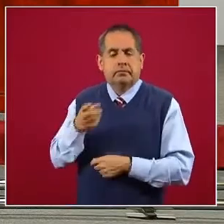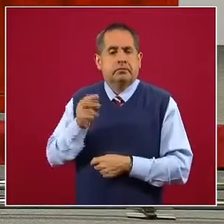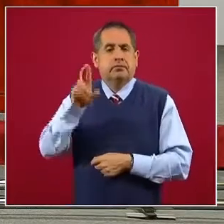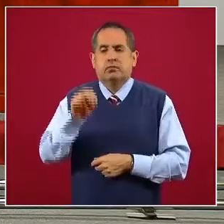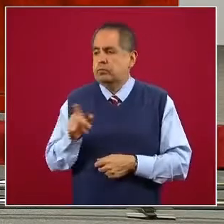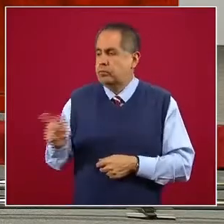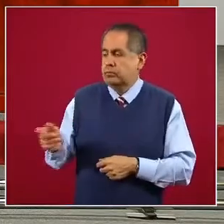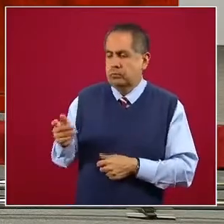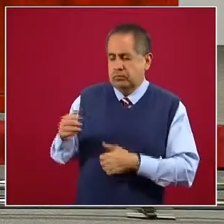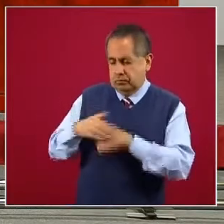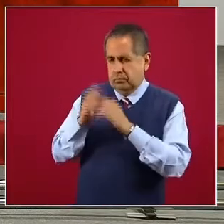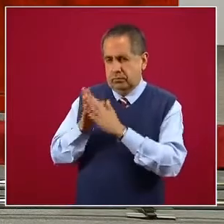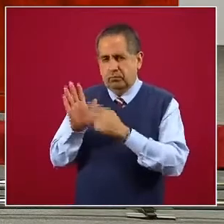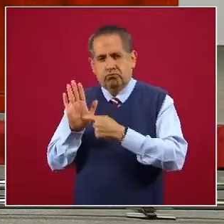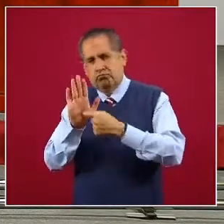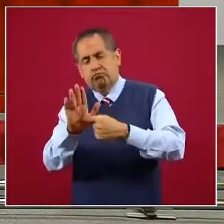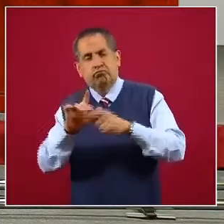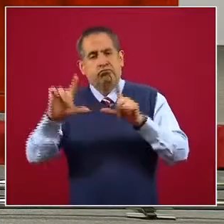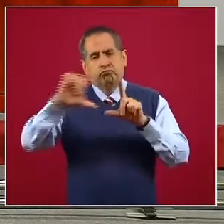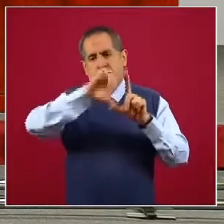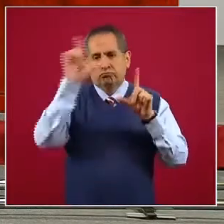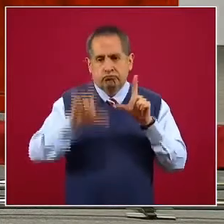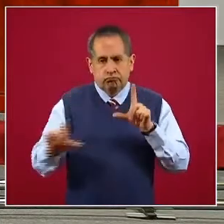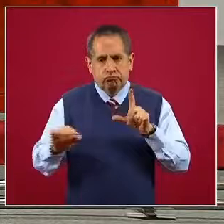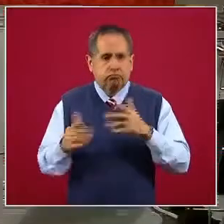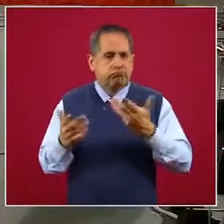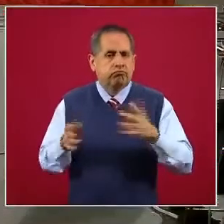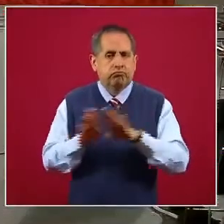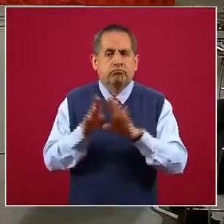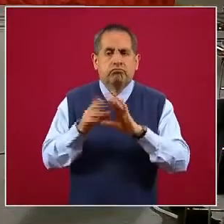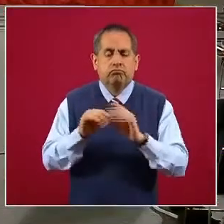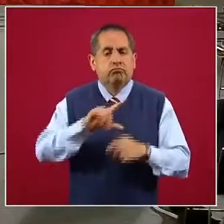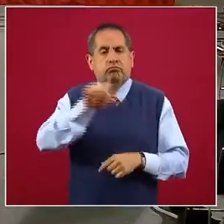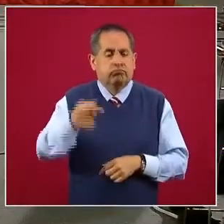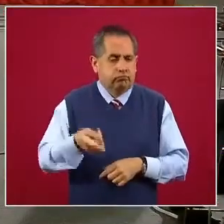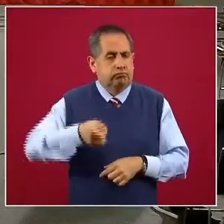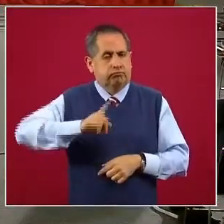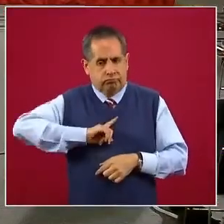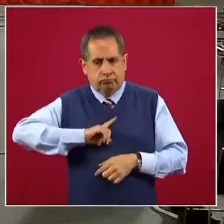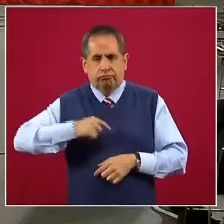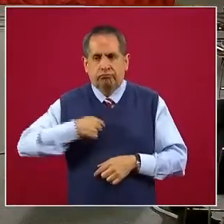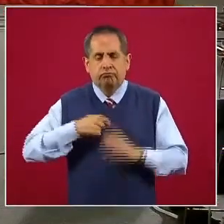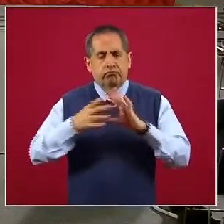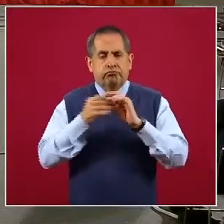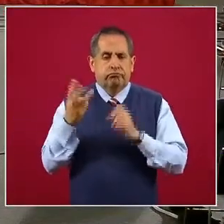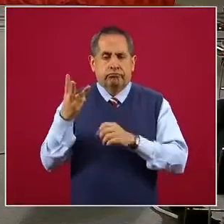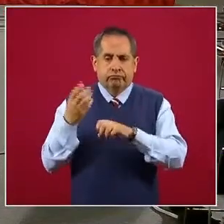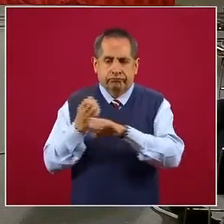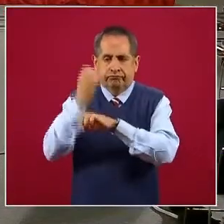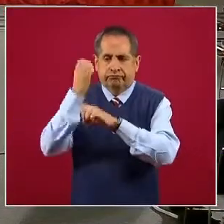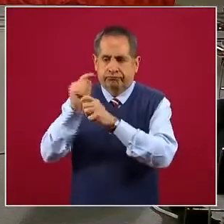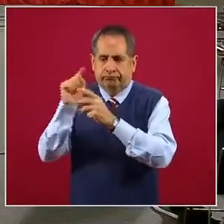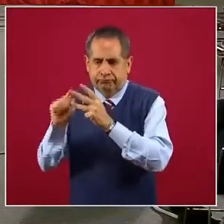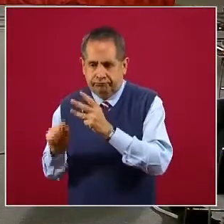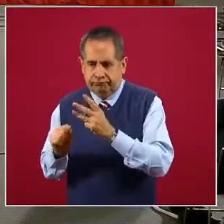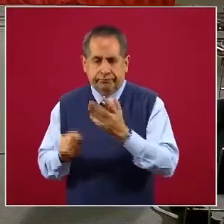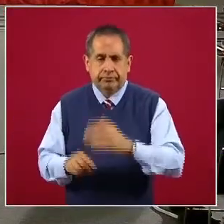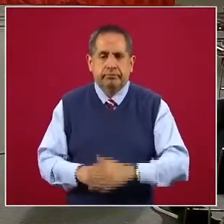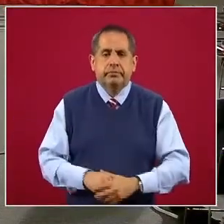Alomía si es tan amable de presentar la parte nacional del informe técnico y yo tendré el gusto de presentar los 3 estados